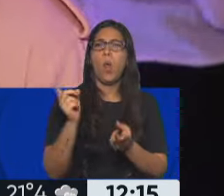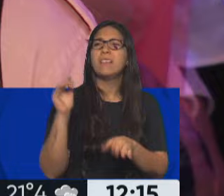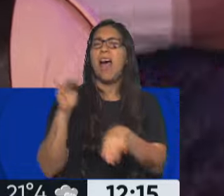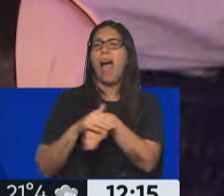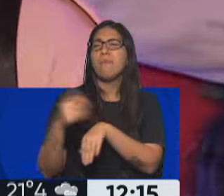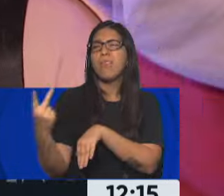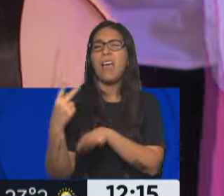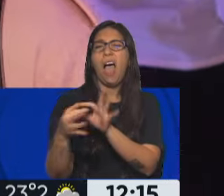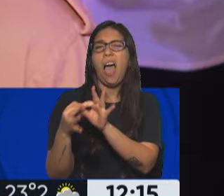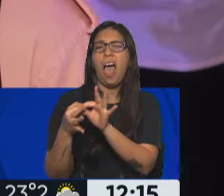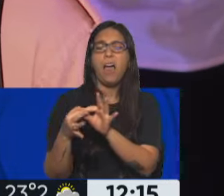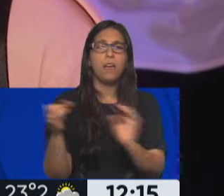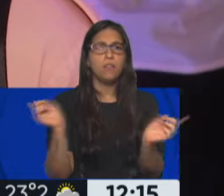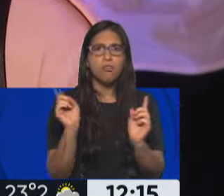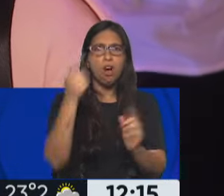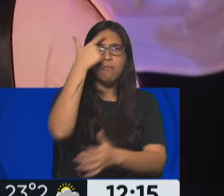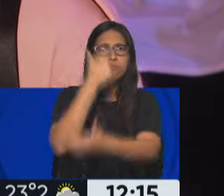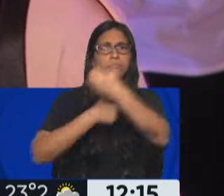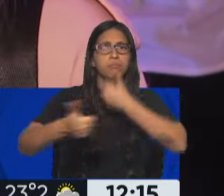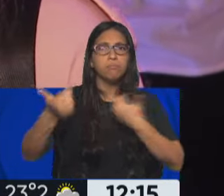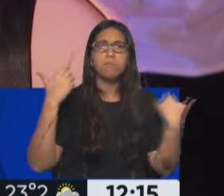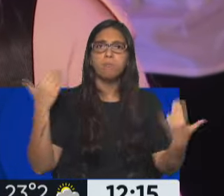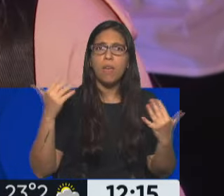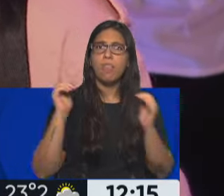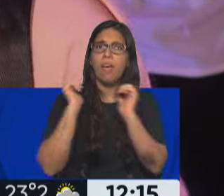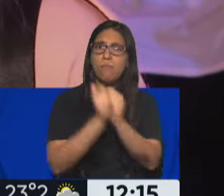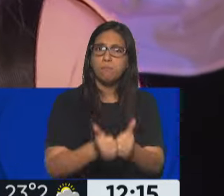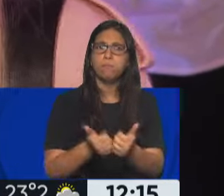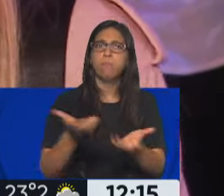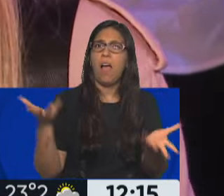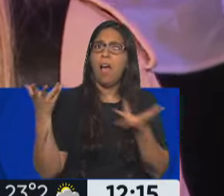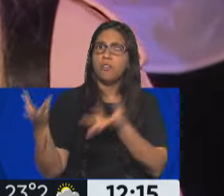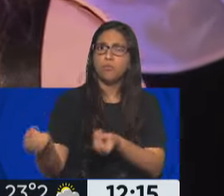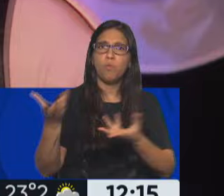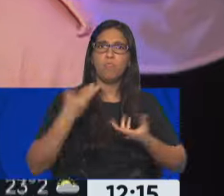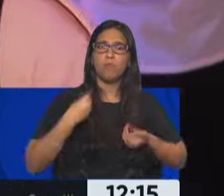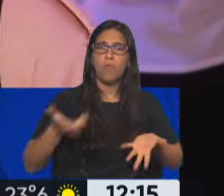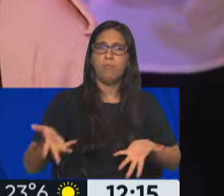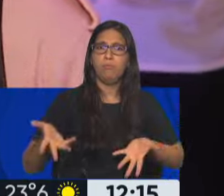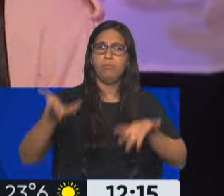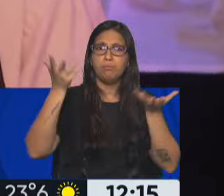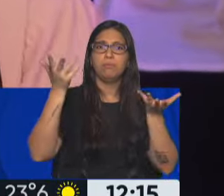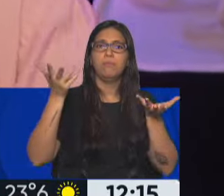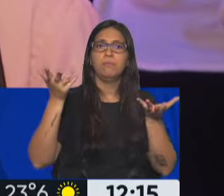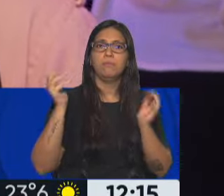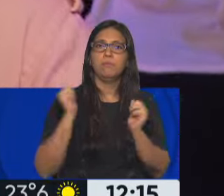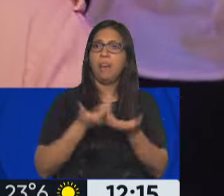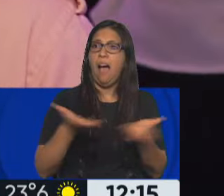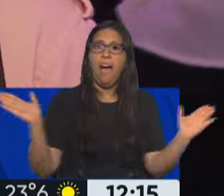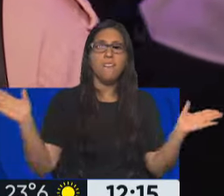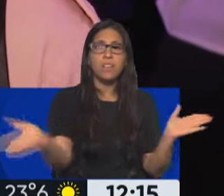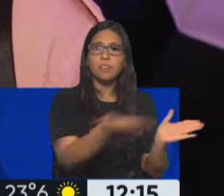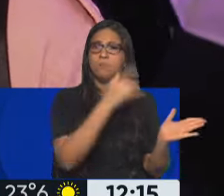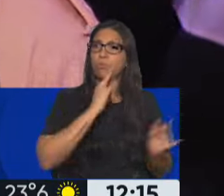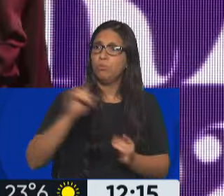de la otra, sino poder ponerse en el lugar de la otra, acompañarse, ayudarse a crecer, estar ahí para que otras, abrir puertas para que